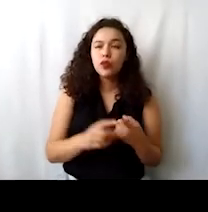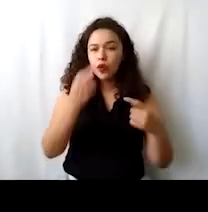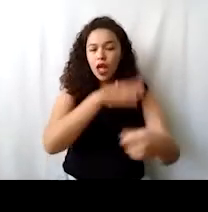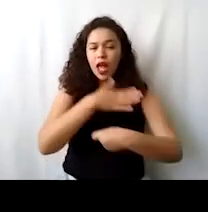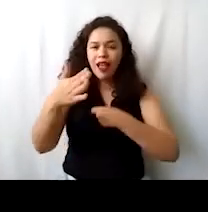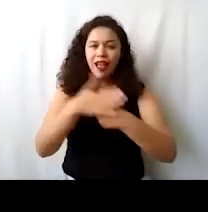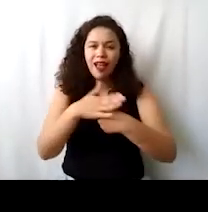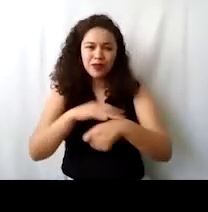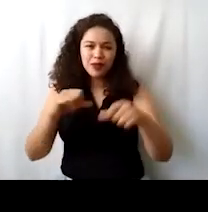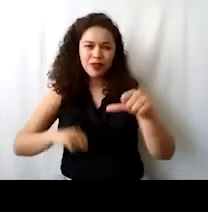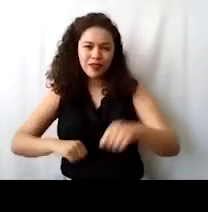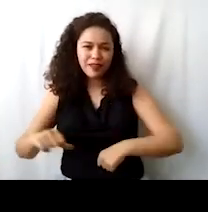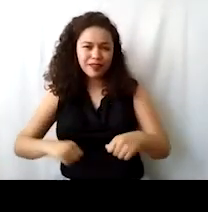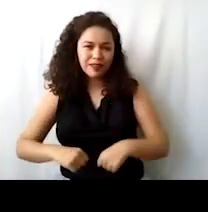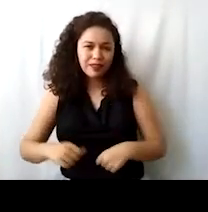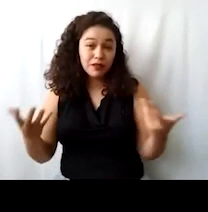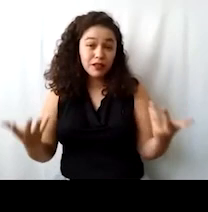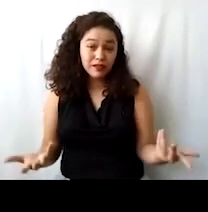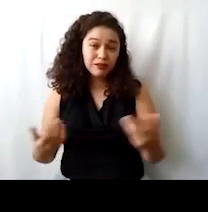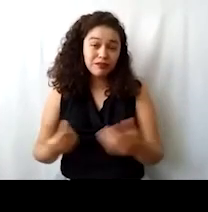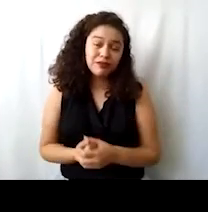operación, ¿sí?